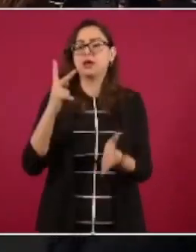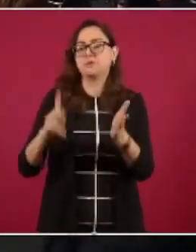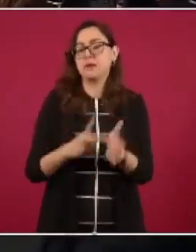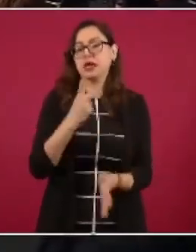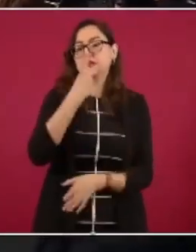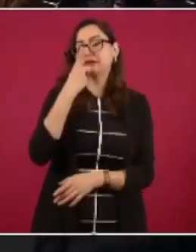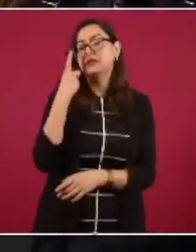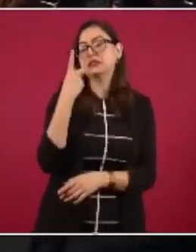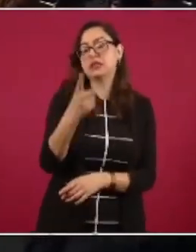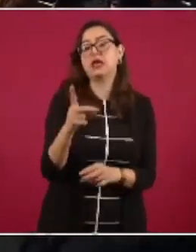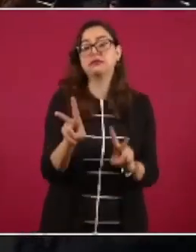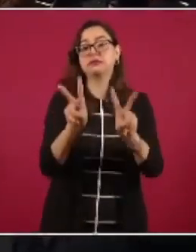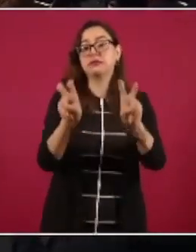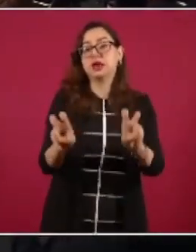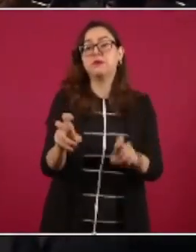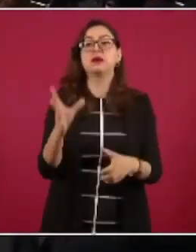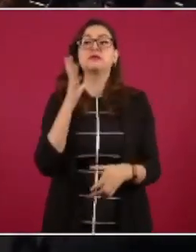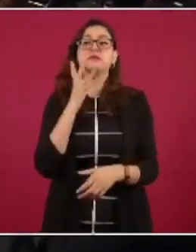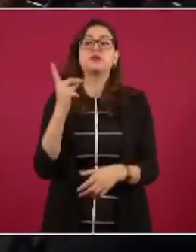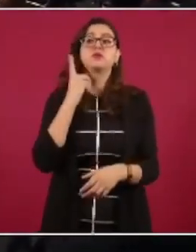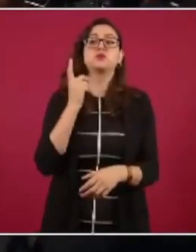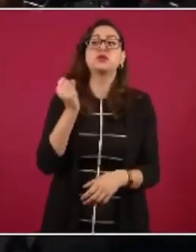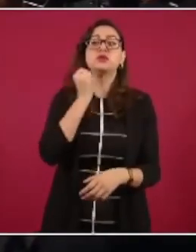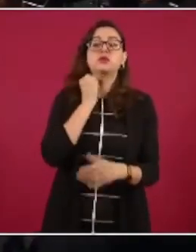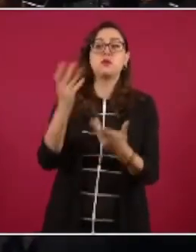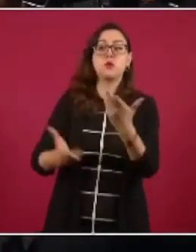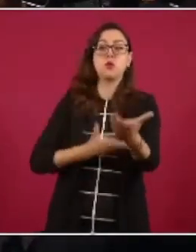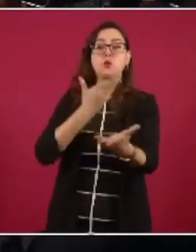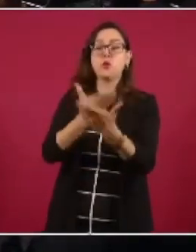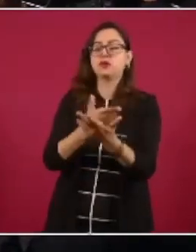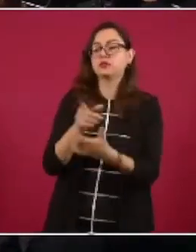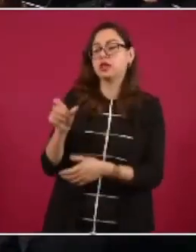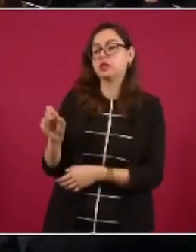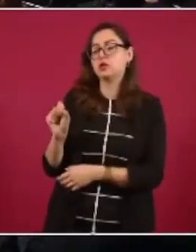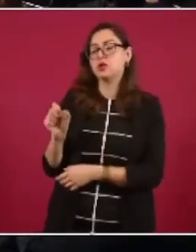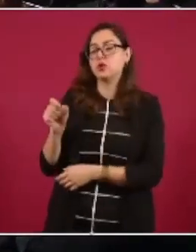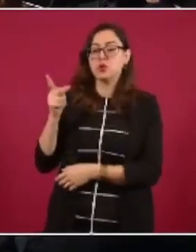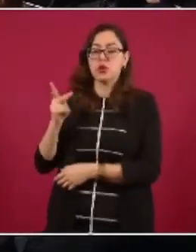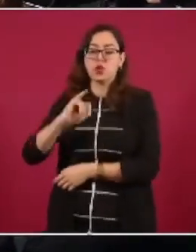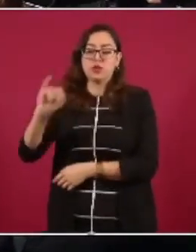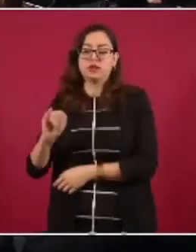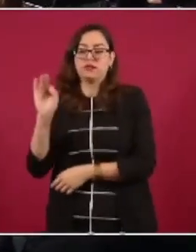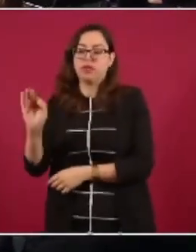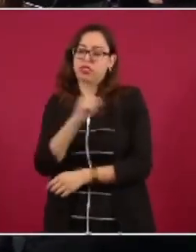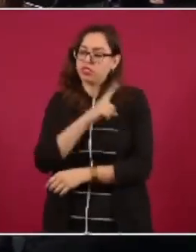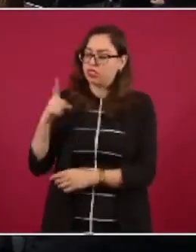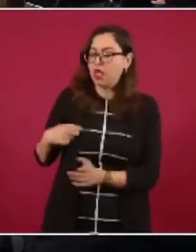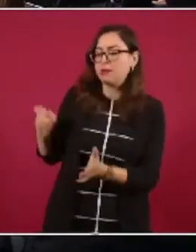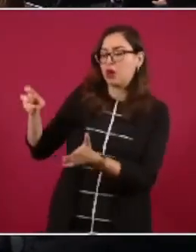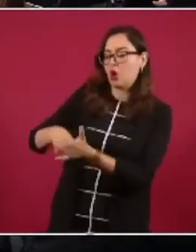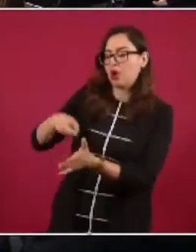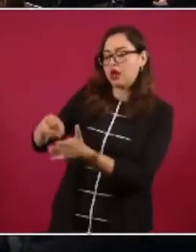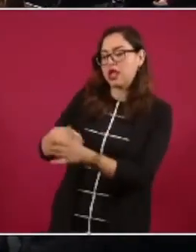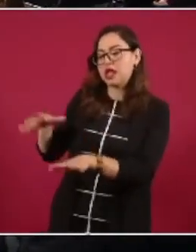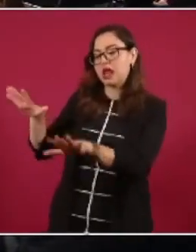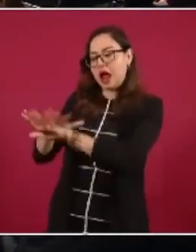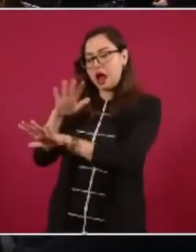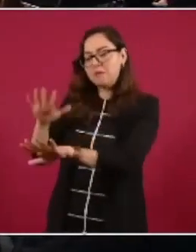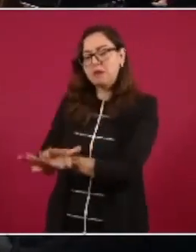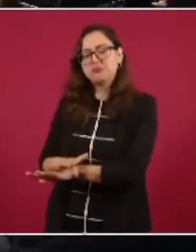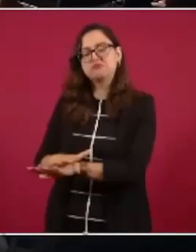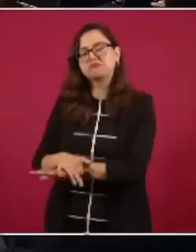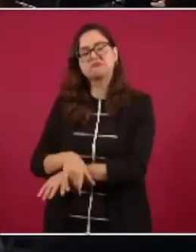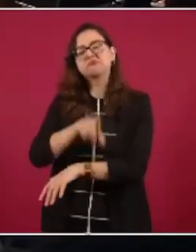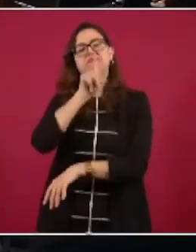ya no hay mayoría. Sin embargo, tal vez, no sé si usted haya pensado en hacer una reforma a las